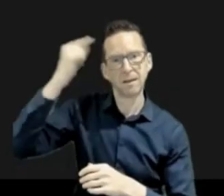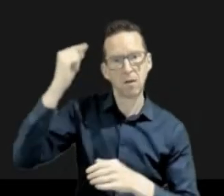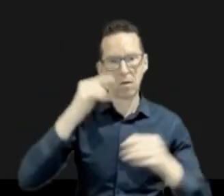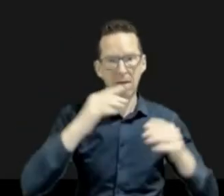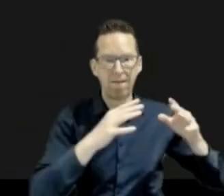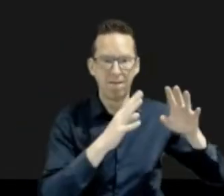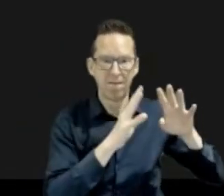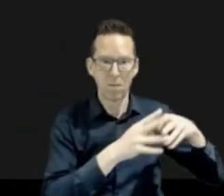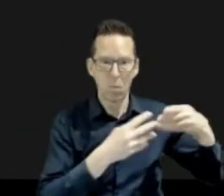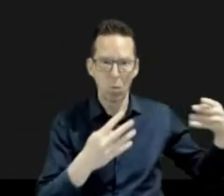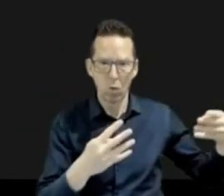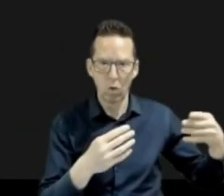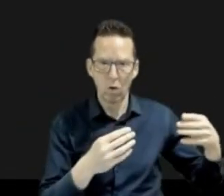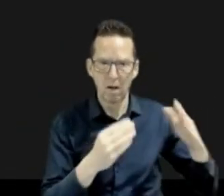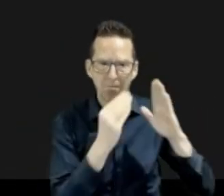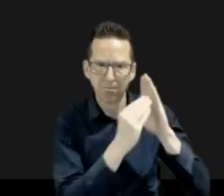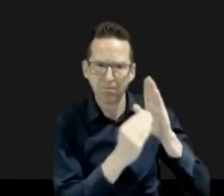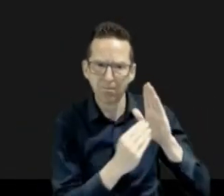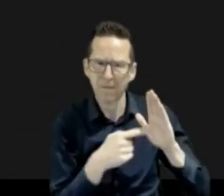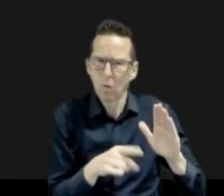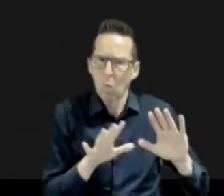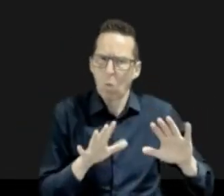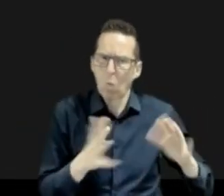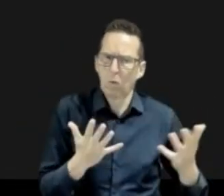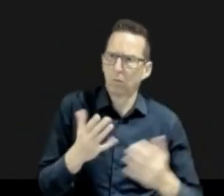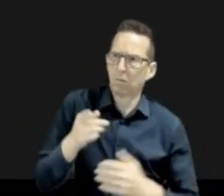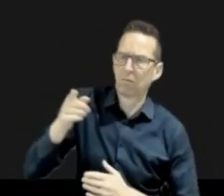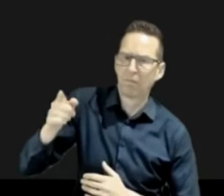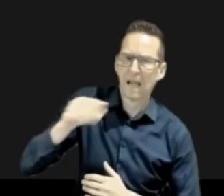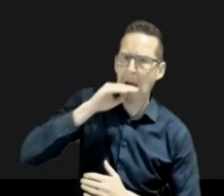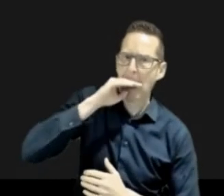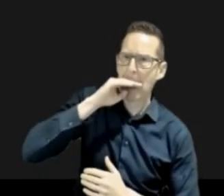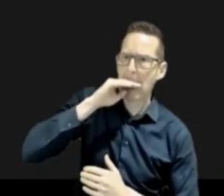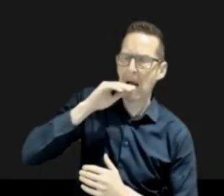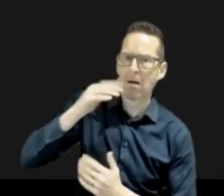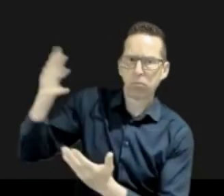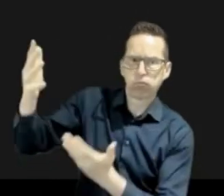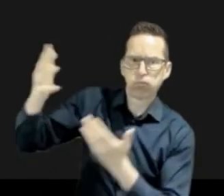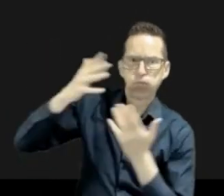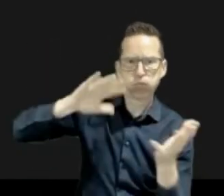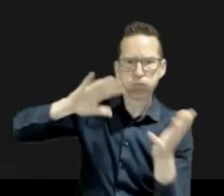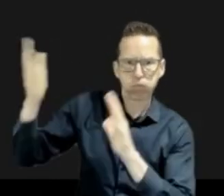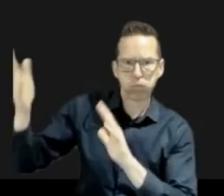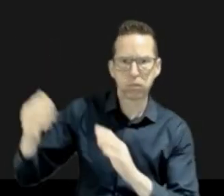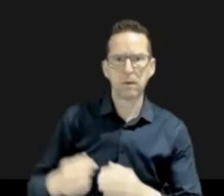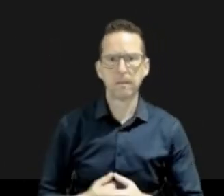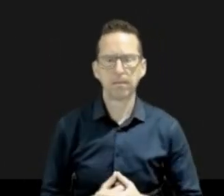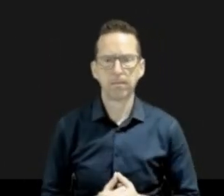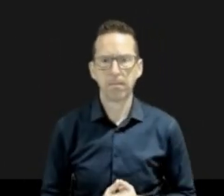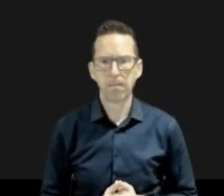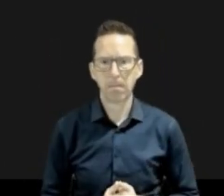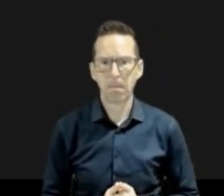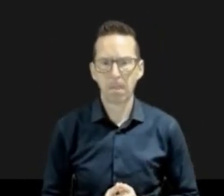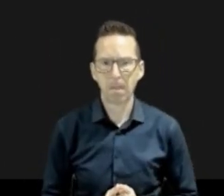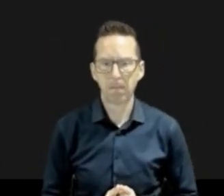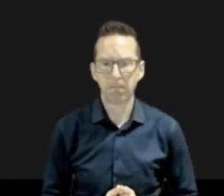las amenazas de origen meteorológica e hidrológica fueron divididas